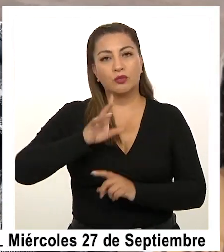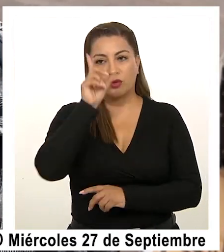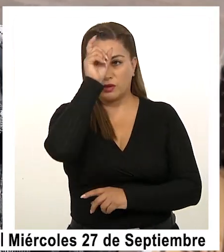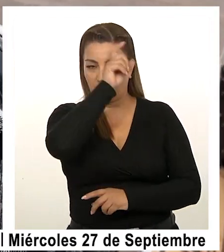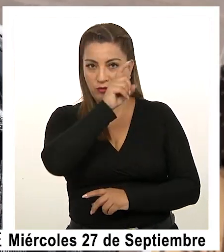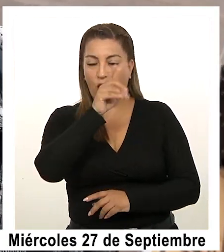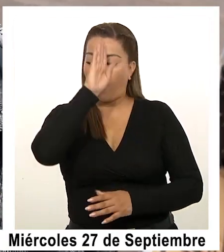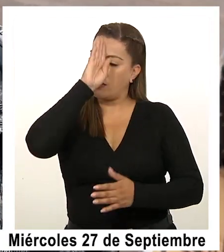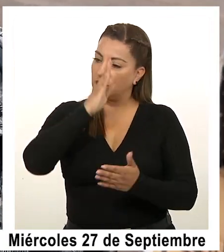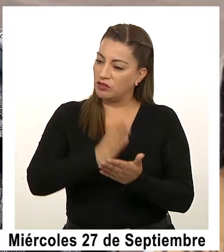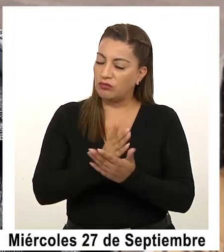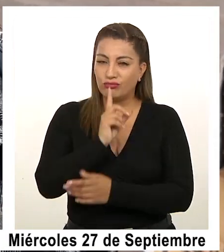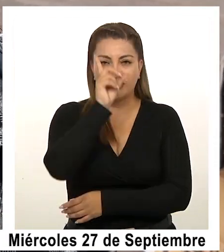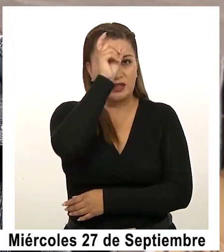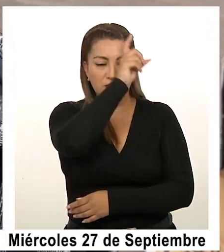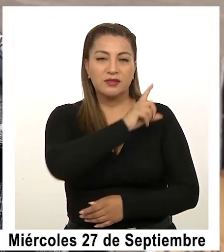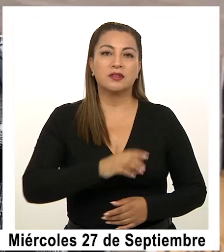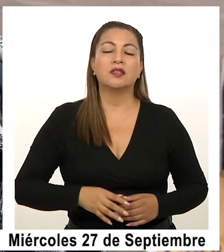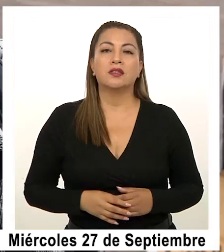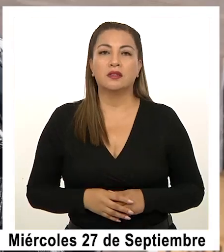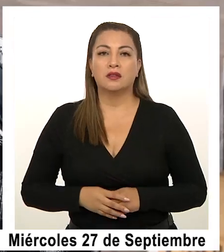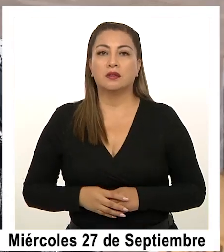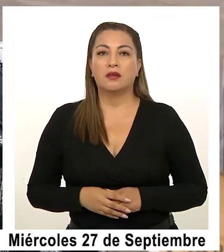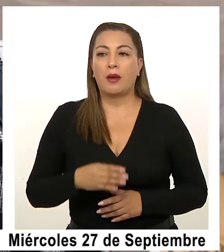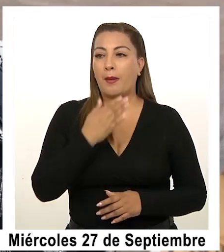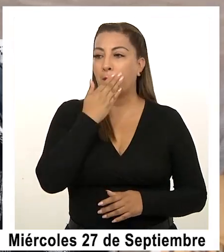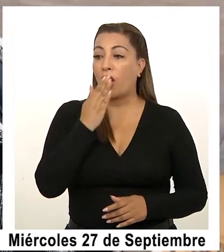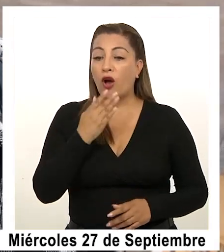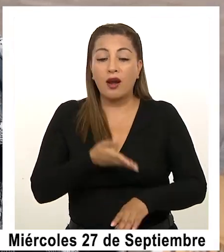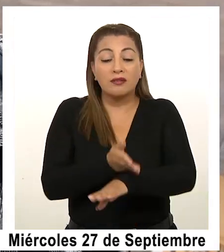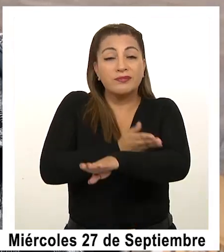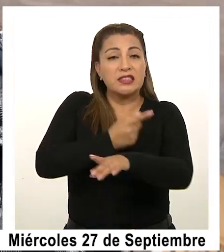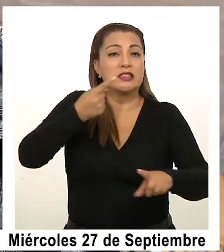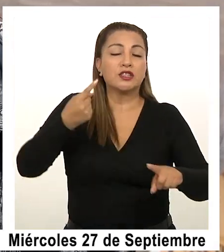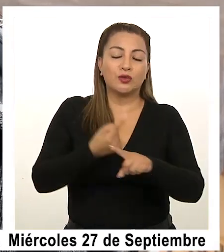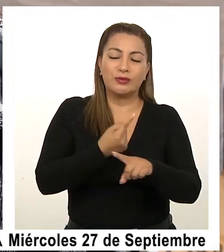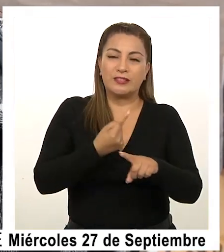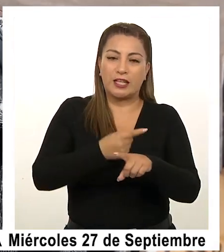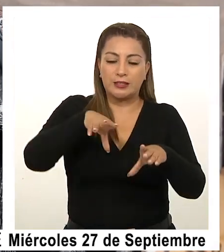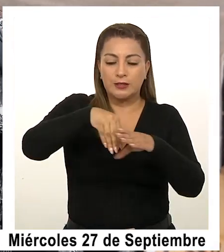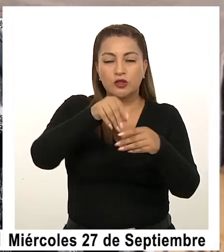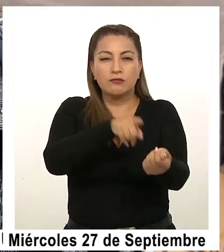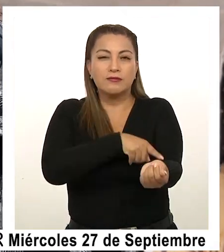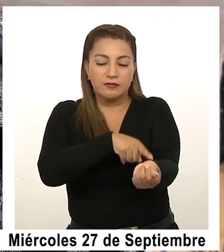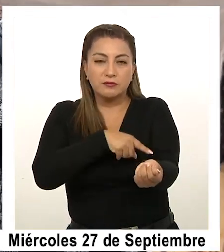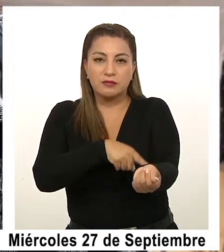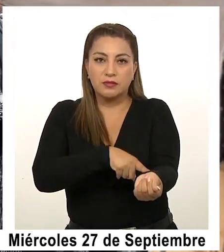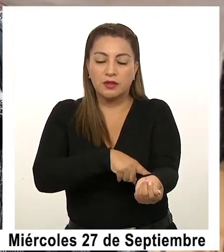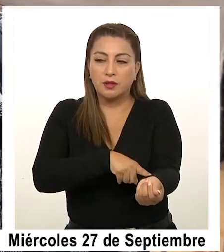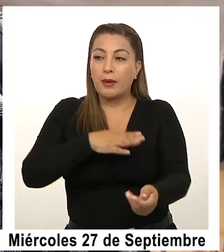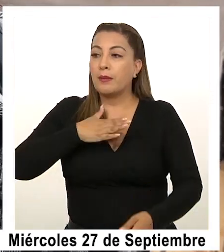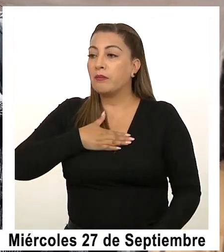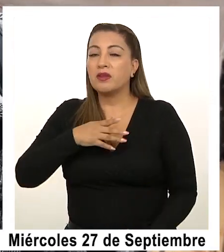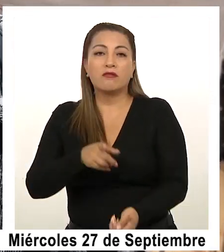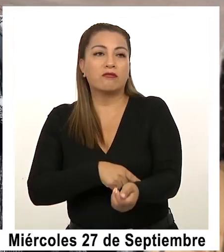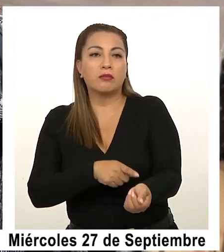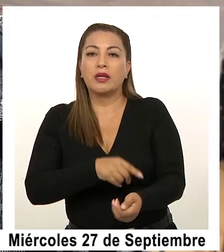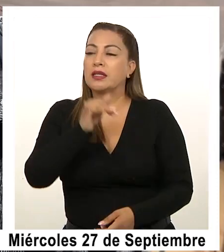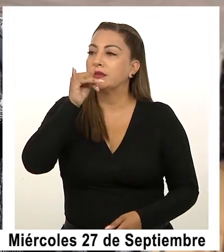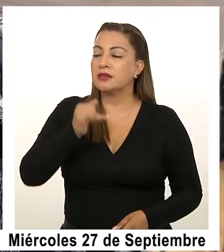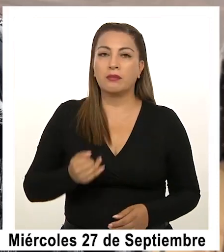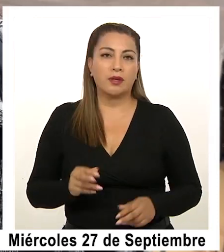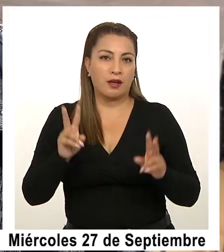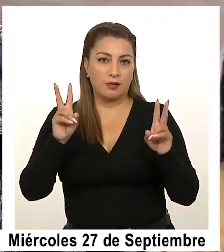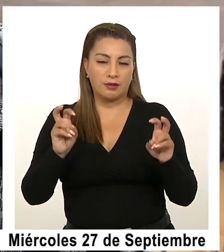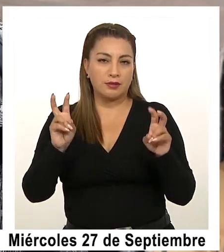Es difícil tomar la decisión, por eso es mejor conversarlo y siempre en mi familia ha estado como el tema